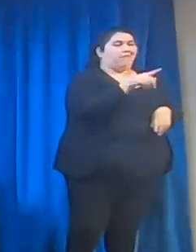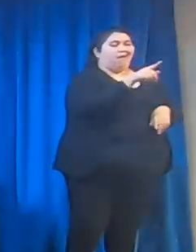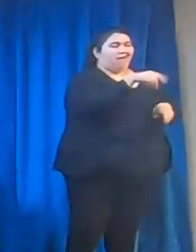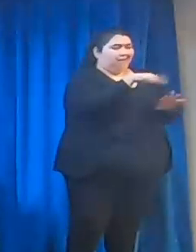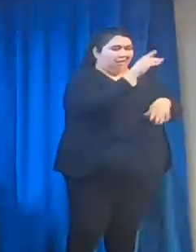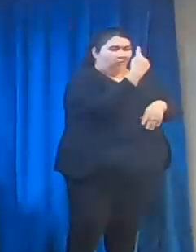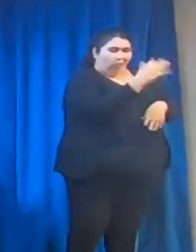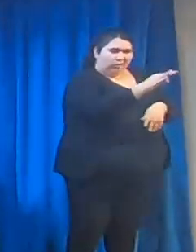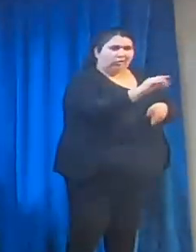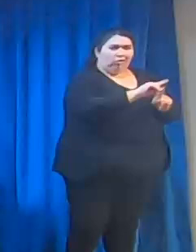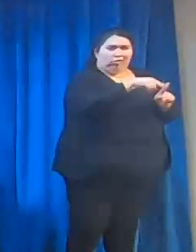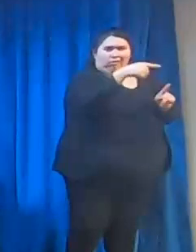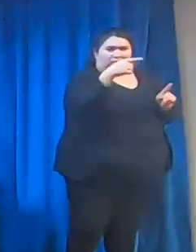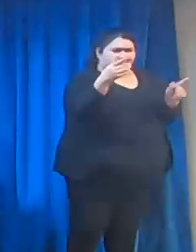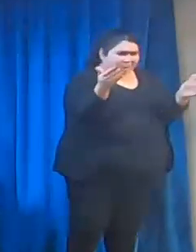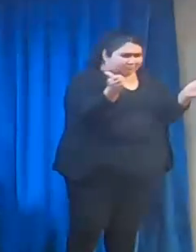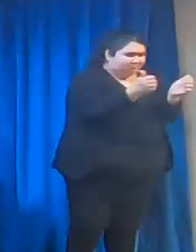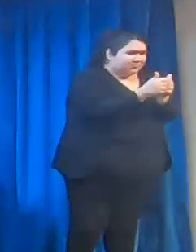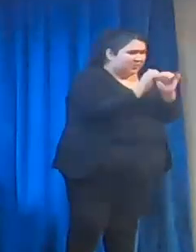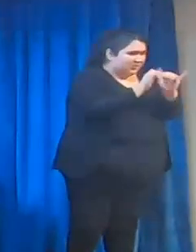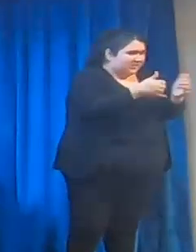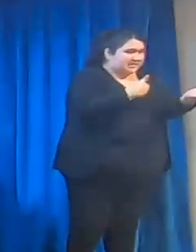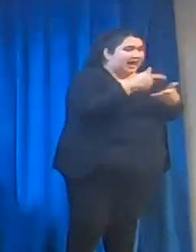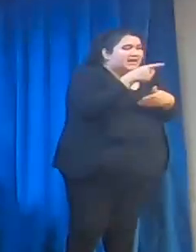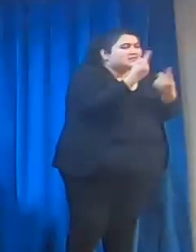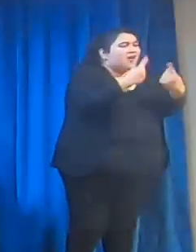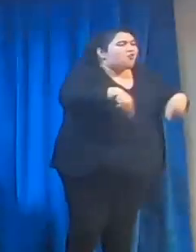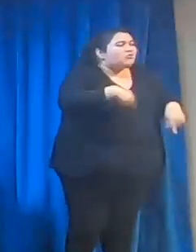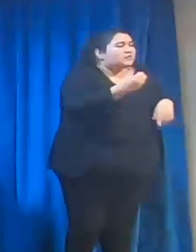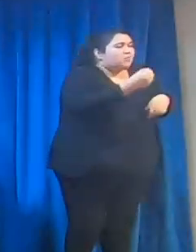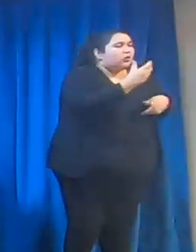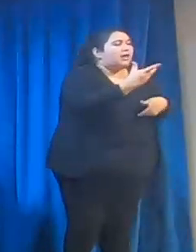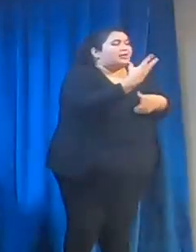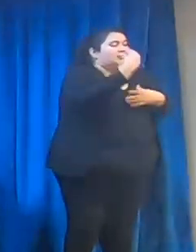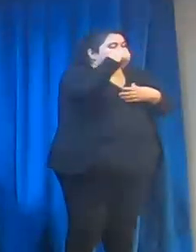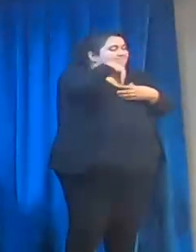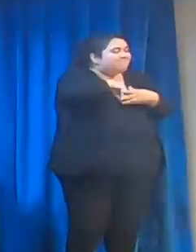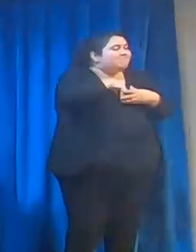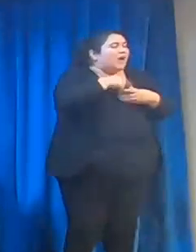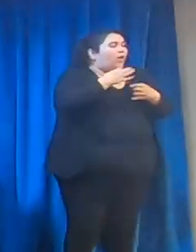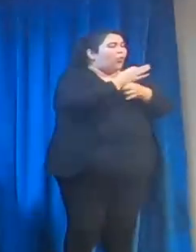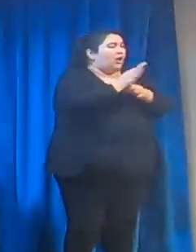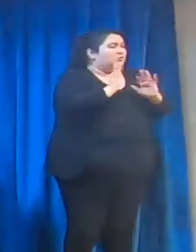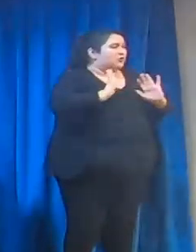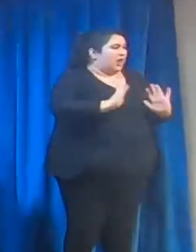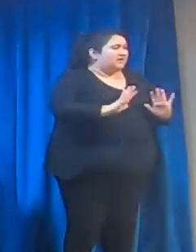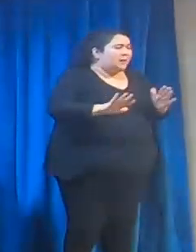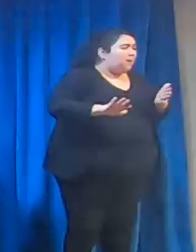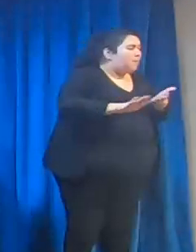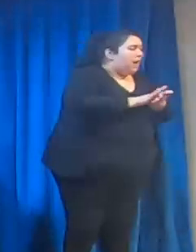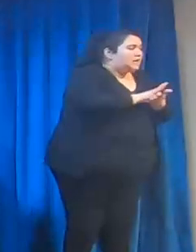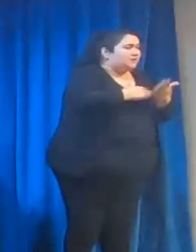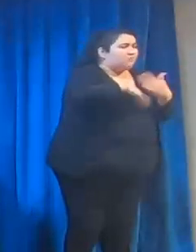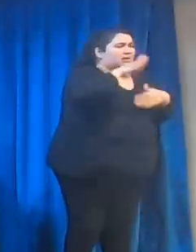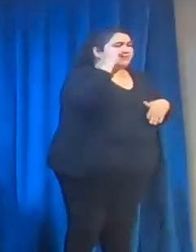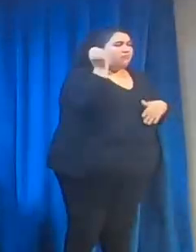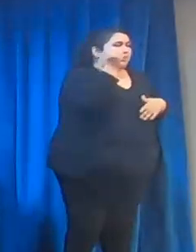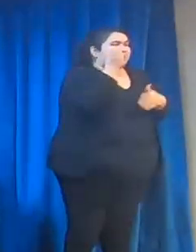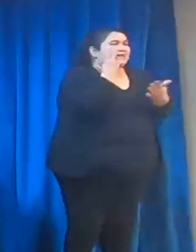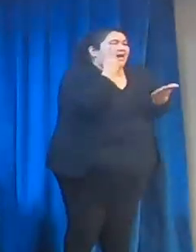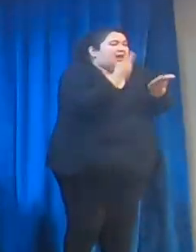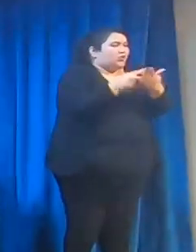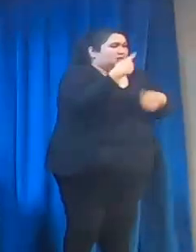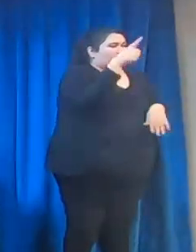estoy. Esas son cosas que nosotros tenemos que tener incorporadas como educadores. La base fundamental, reconocer al